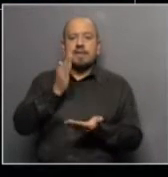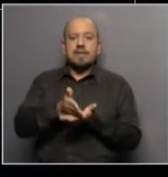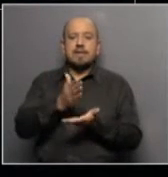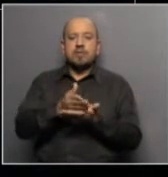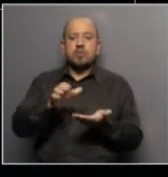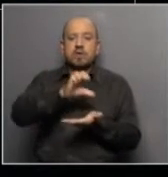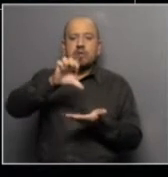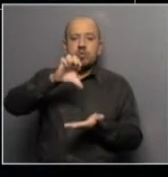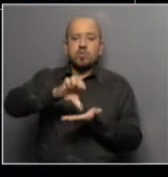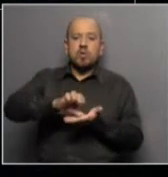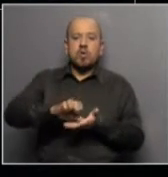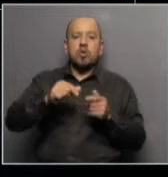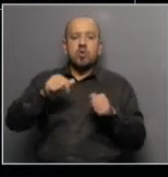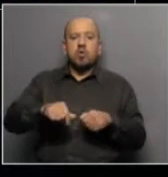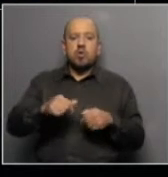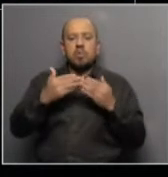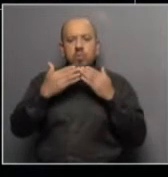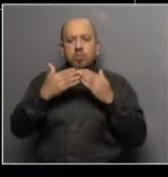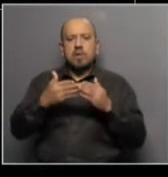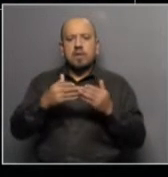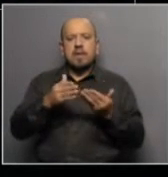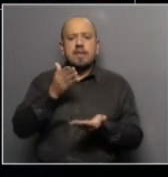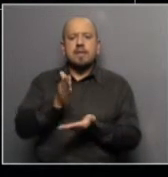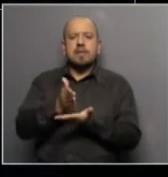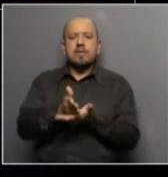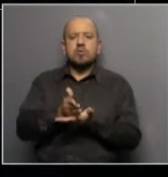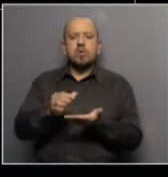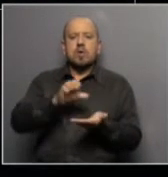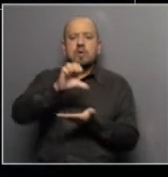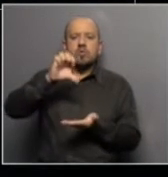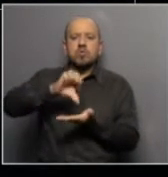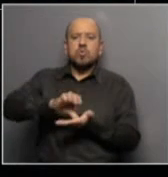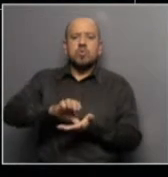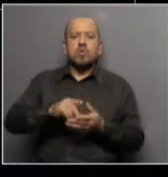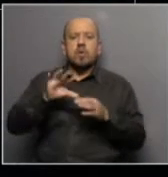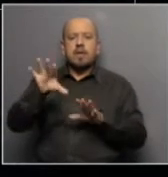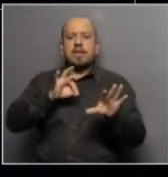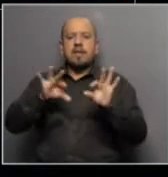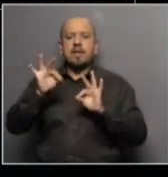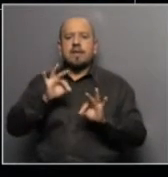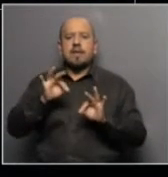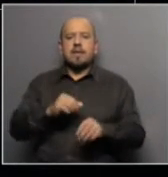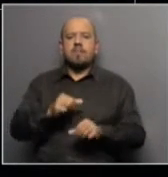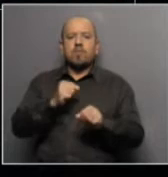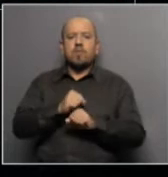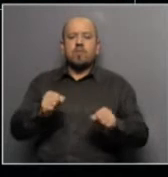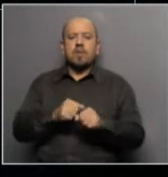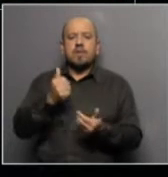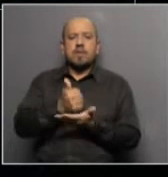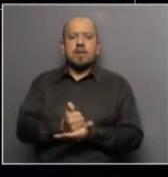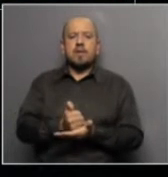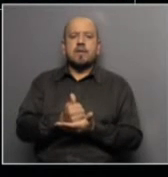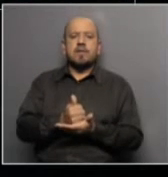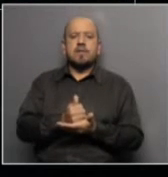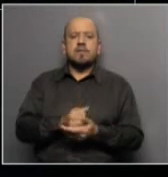y queríamos preguntarte que el derecho a la ciudad, esto que se entiende de disfrutarla, elegir, poder ocupar los espacios